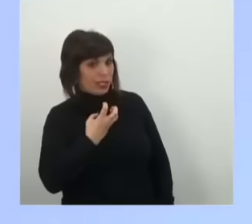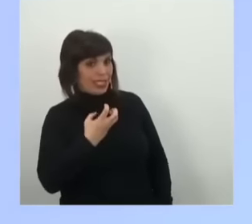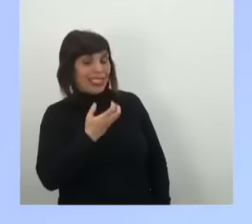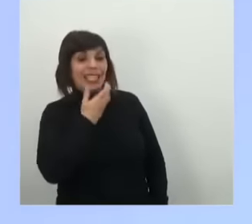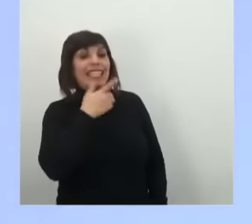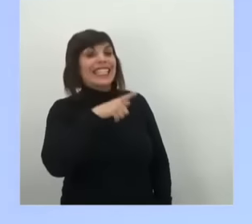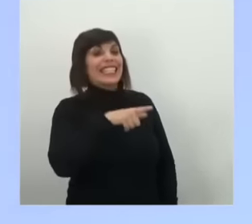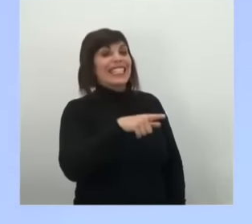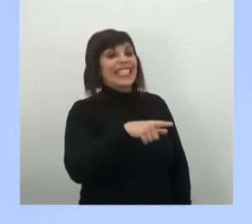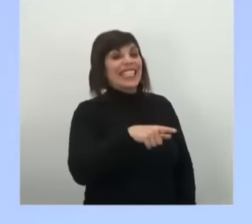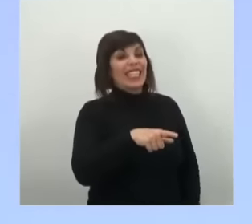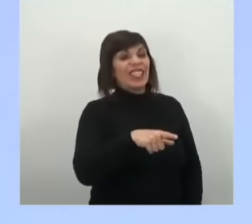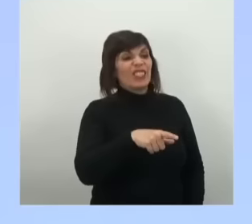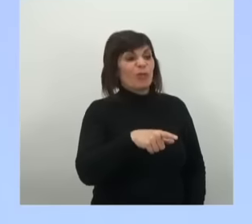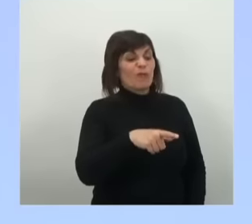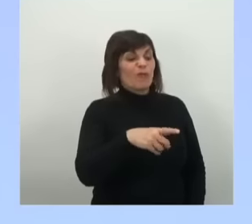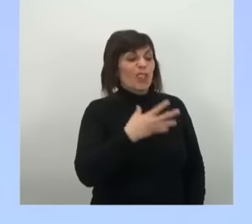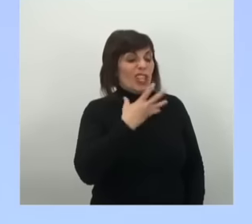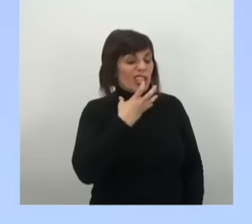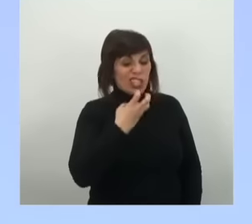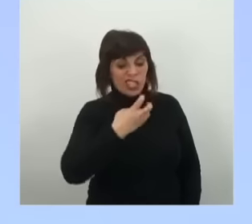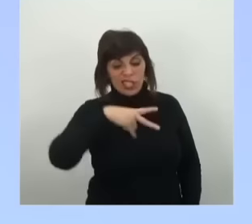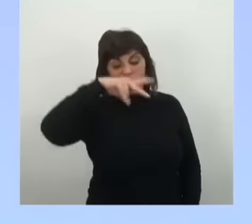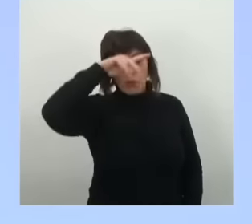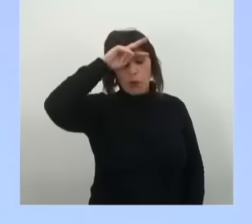vas a irradiar preocupación